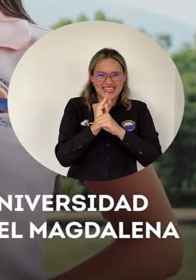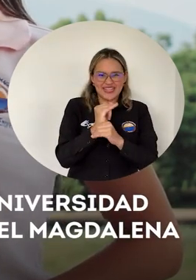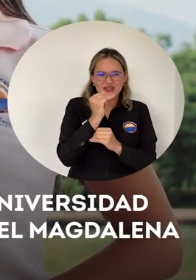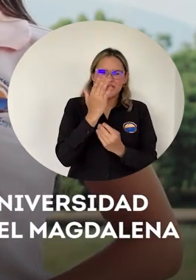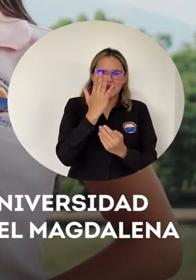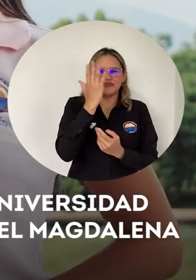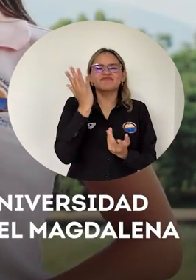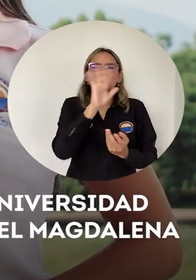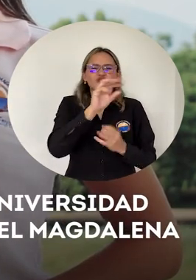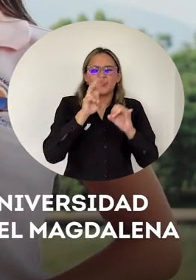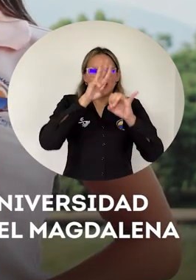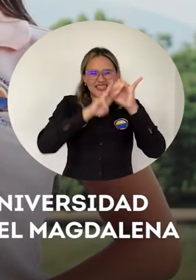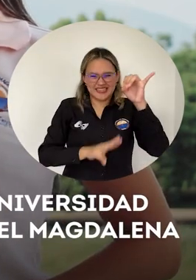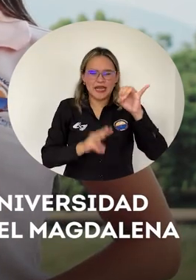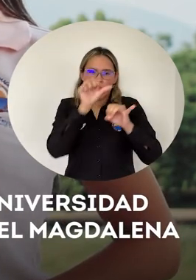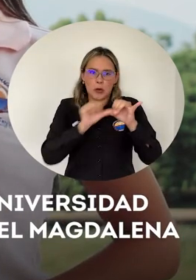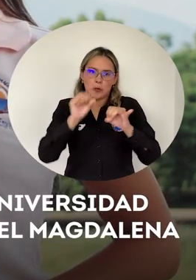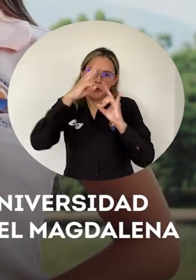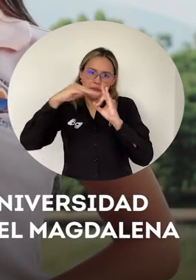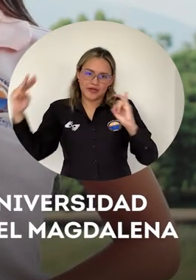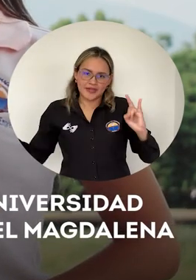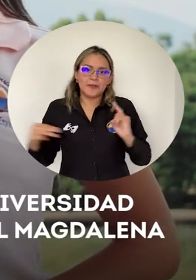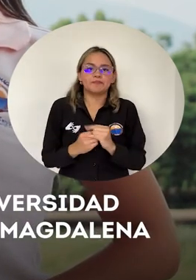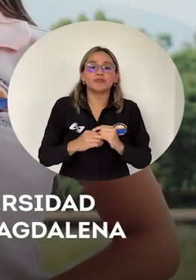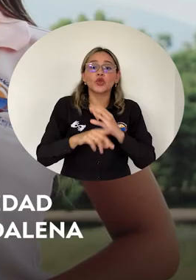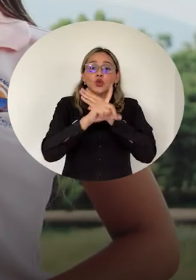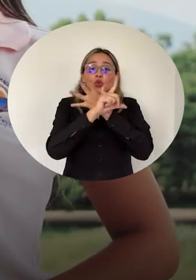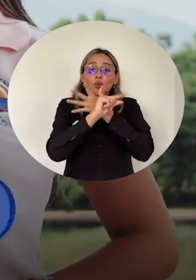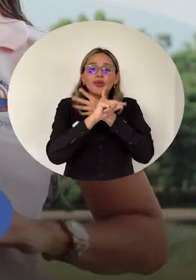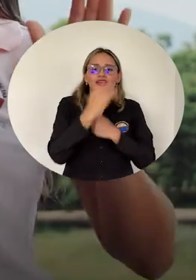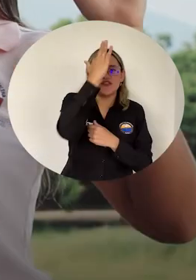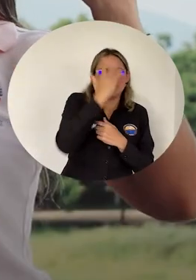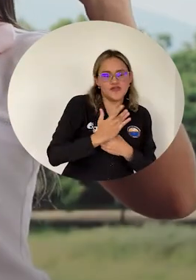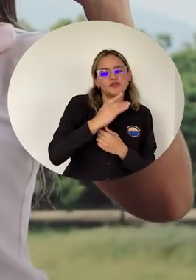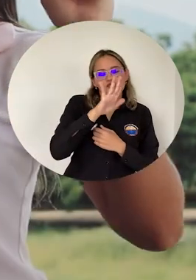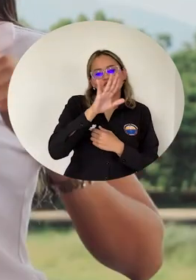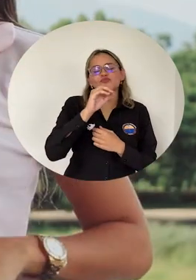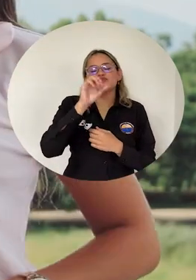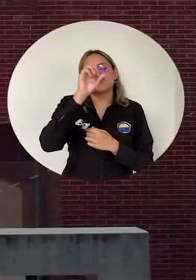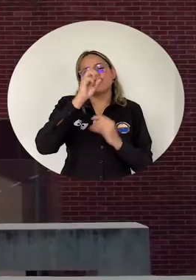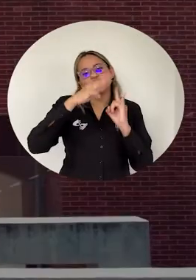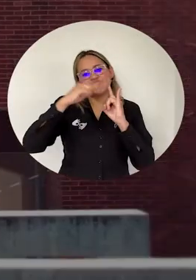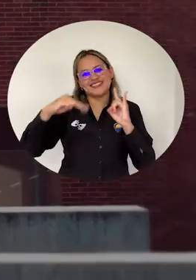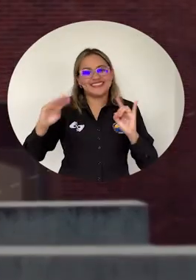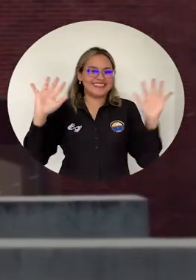Arroba Unimagdalena Para Instagram Y Twitter Y Universidad Del Magdalena En Facebook Hasta pronto